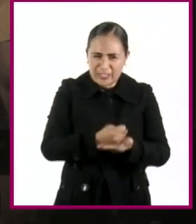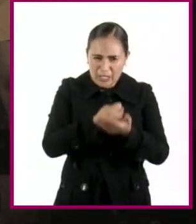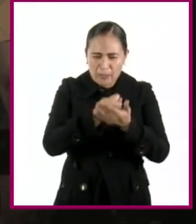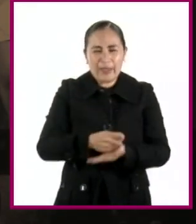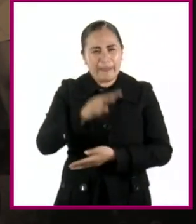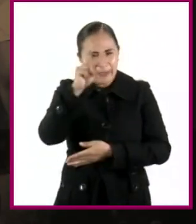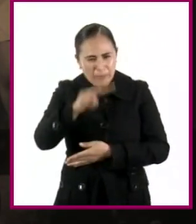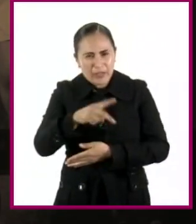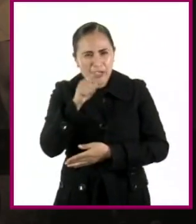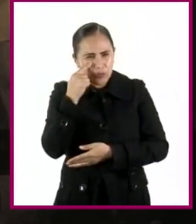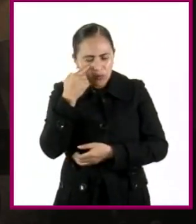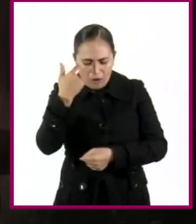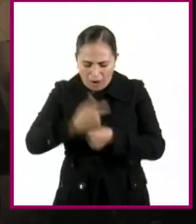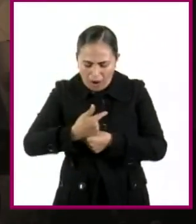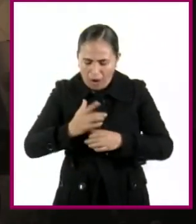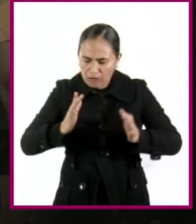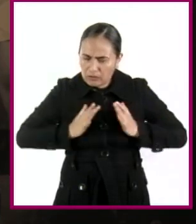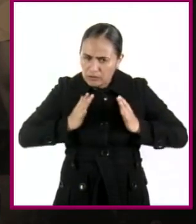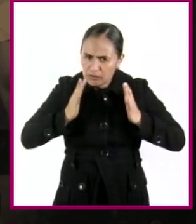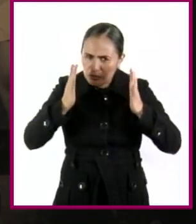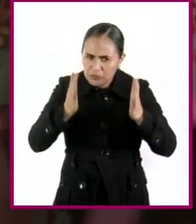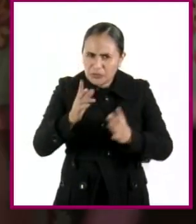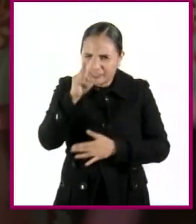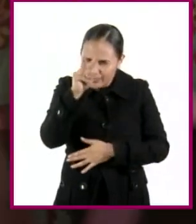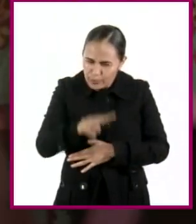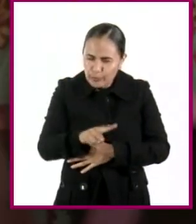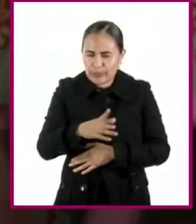lo que descubrirás de ti mismo.